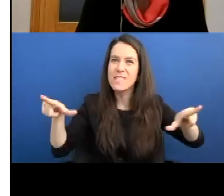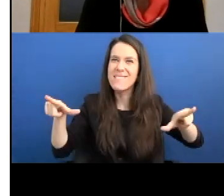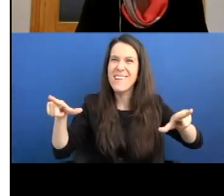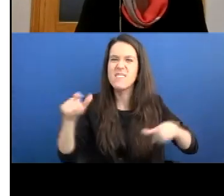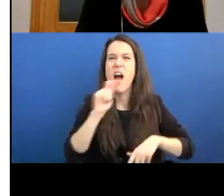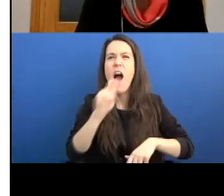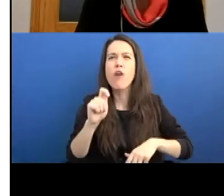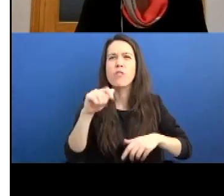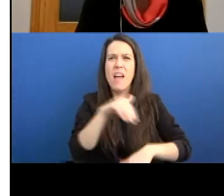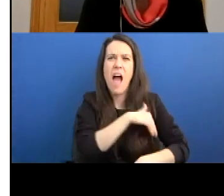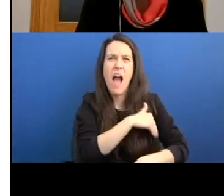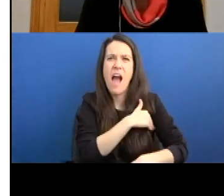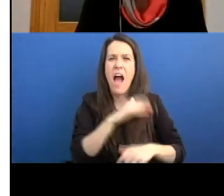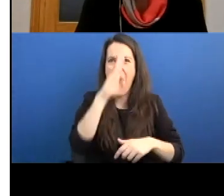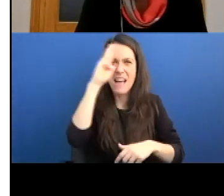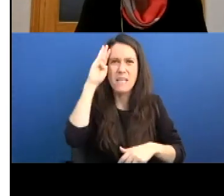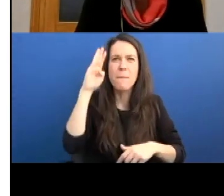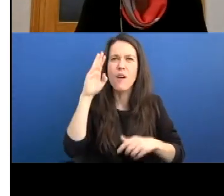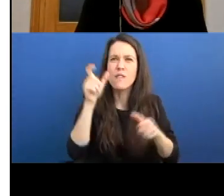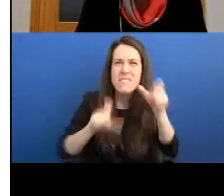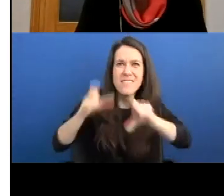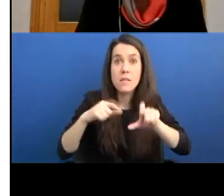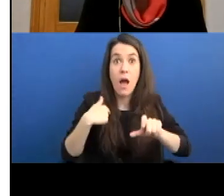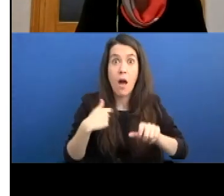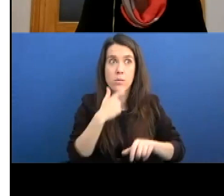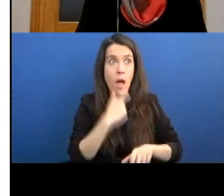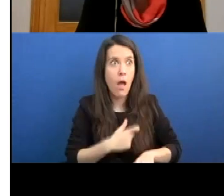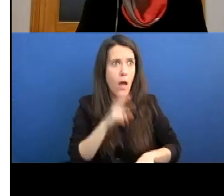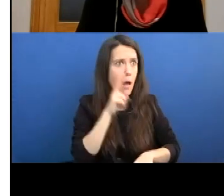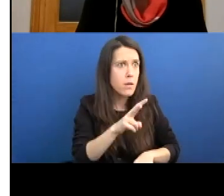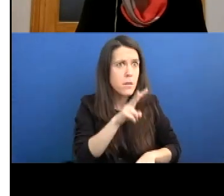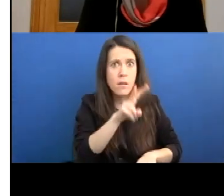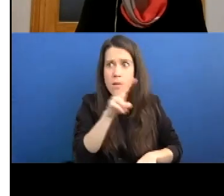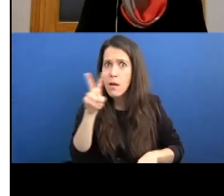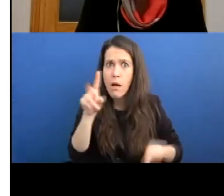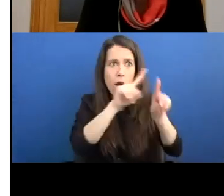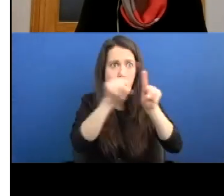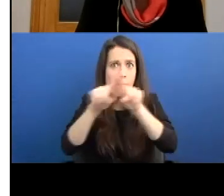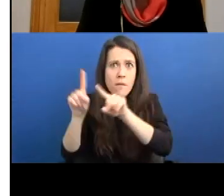de Lingüística de la Academia de Ciencias de Hungría, y me sorprendieron.